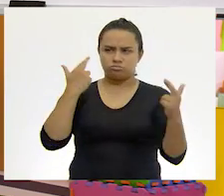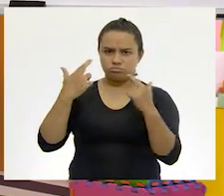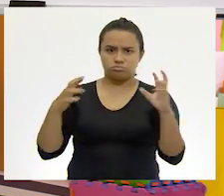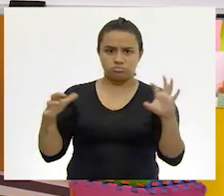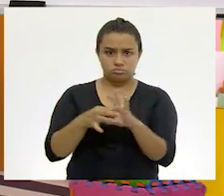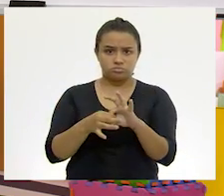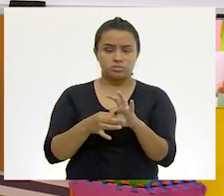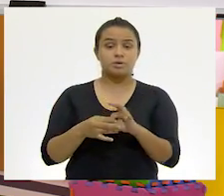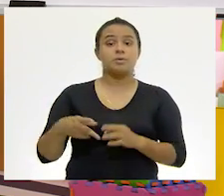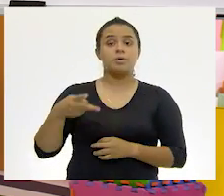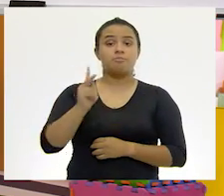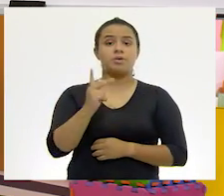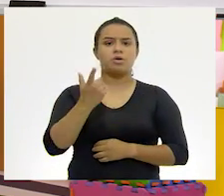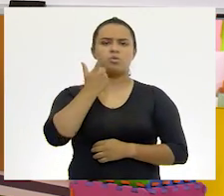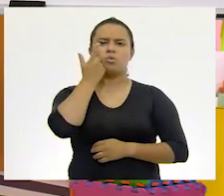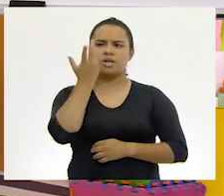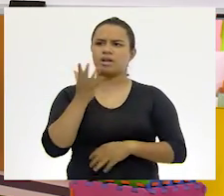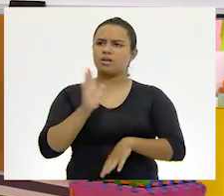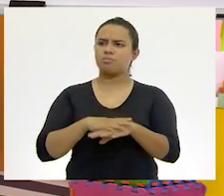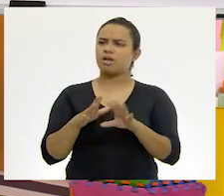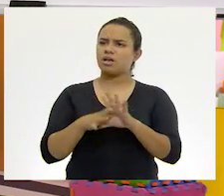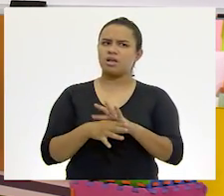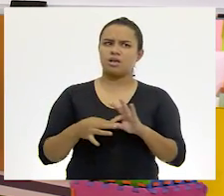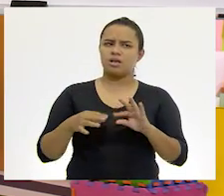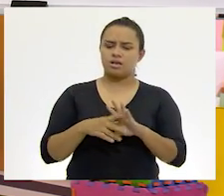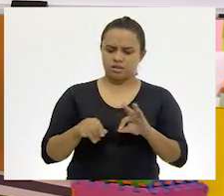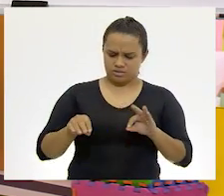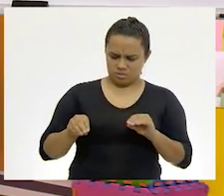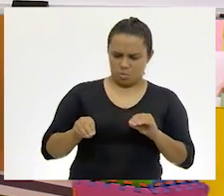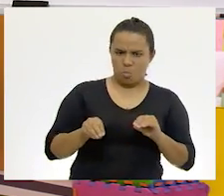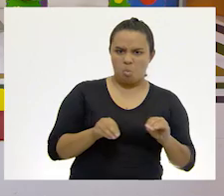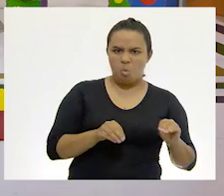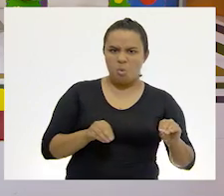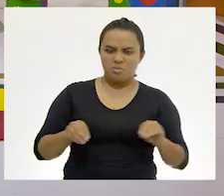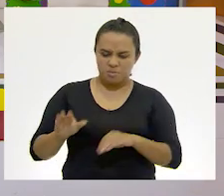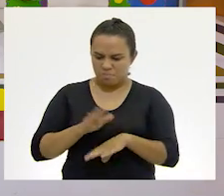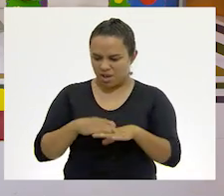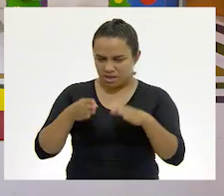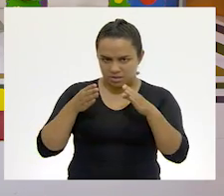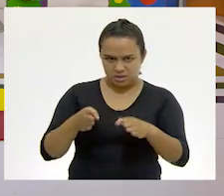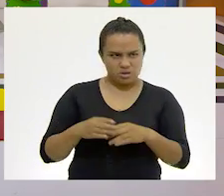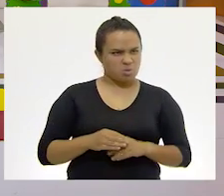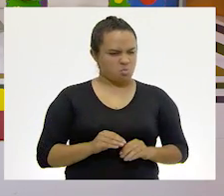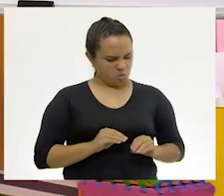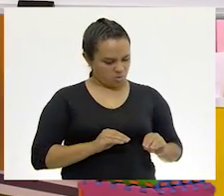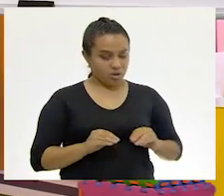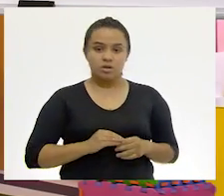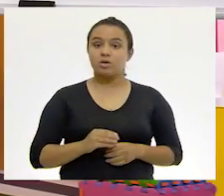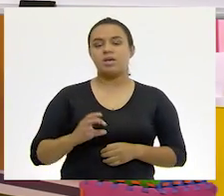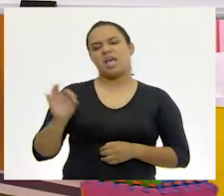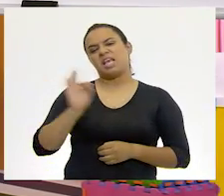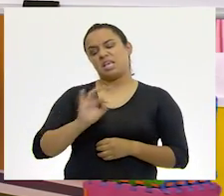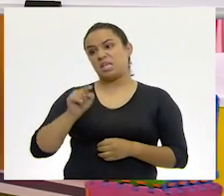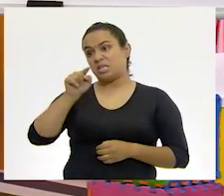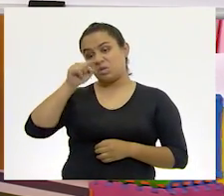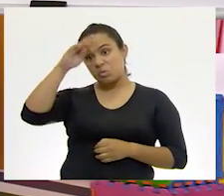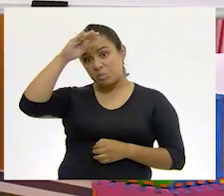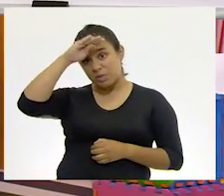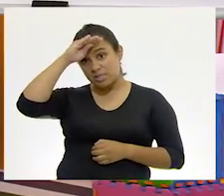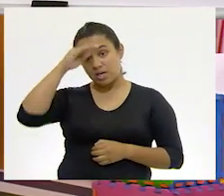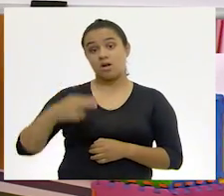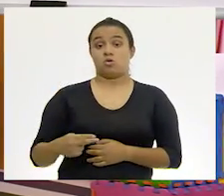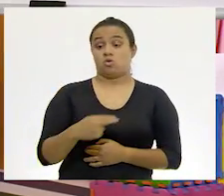gustaría acentuar el movimiento. Movimiento. Yo no sé si tú te hayas fijado, Oscar,